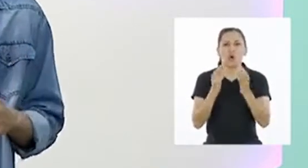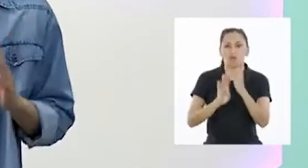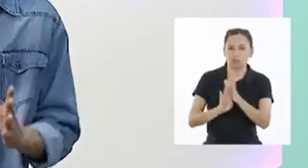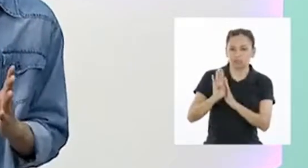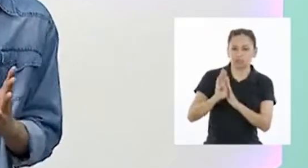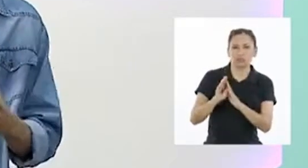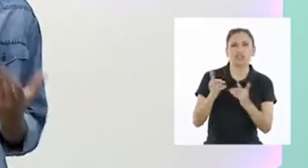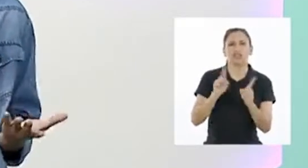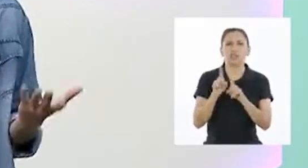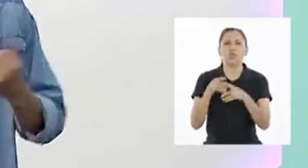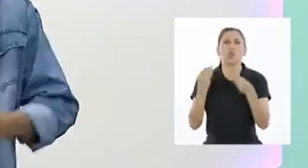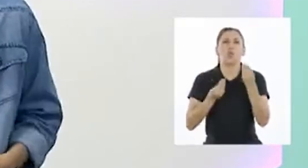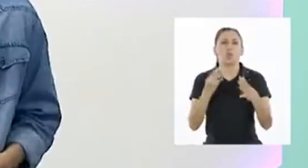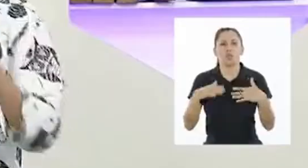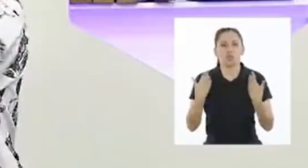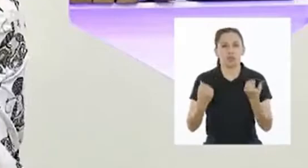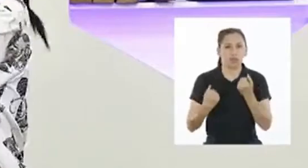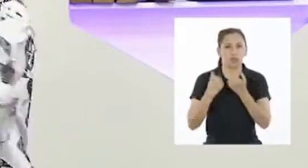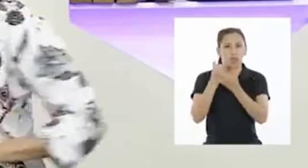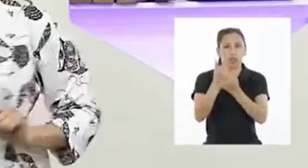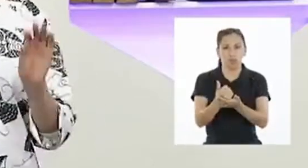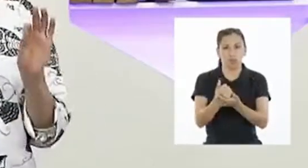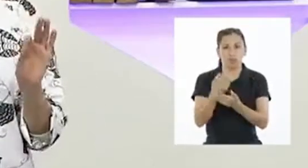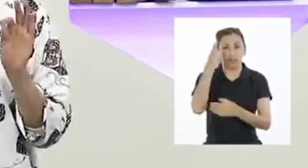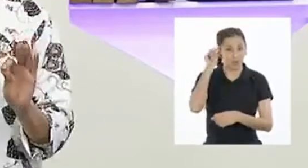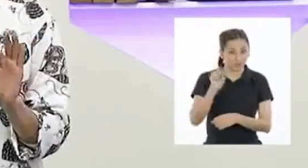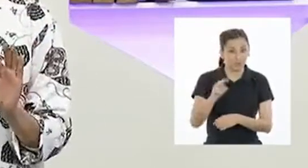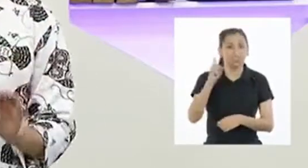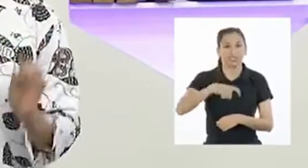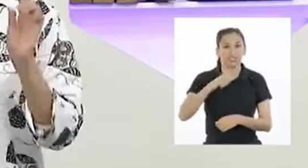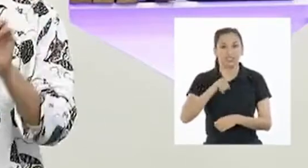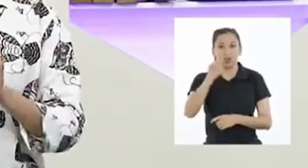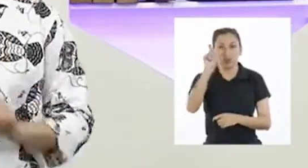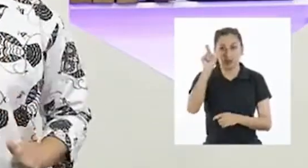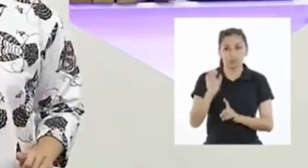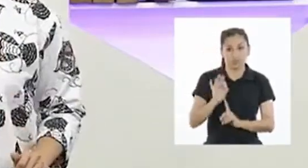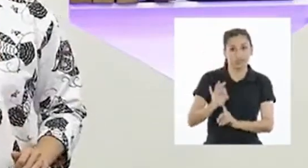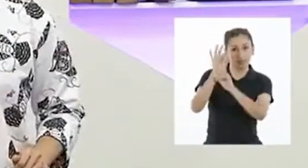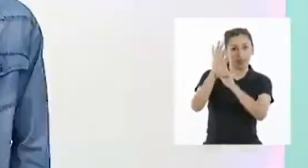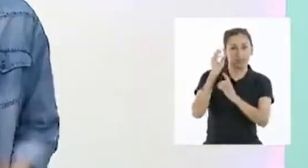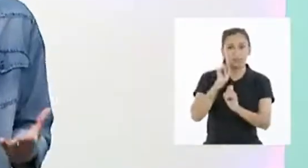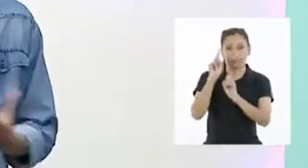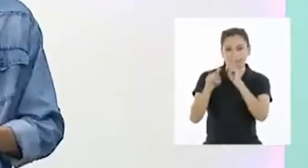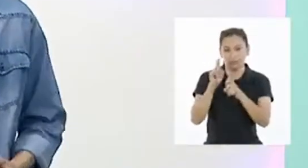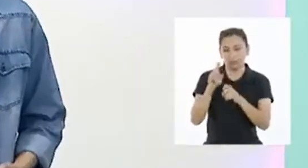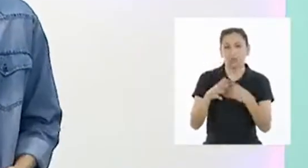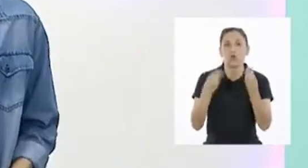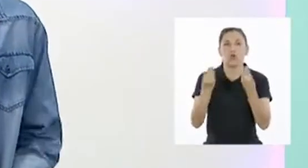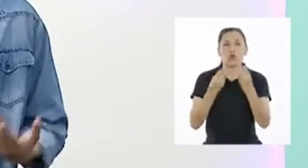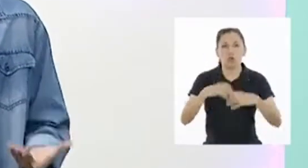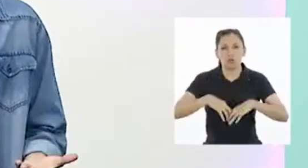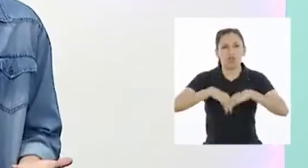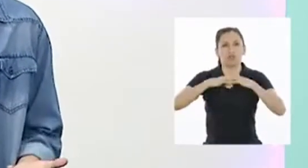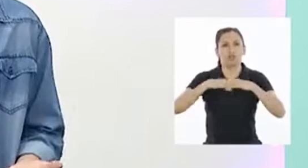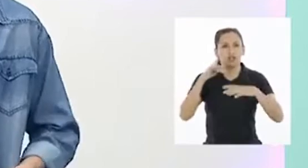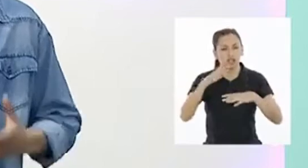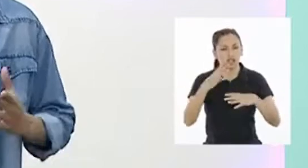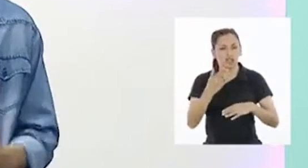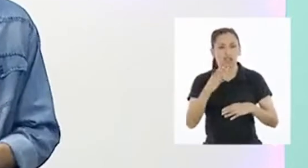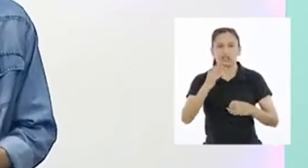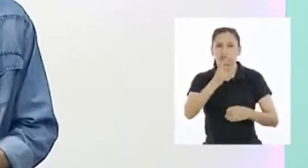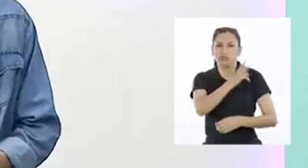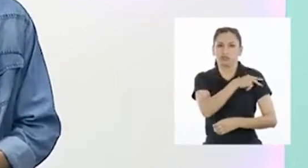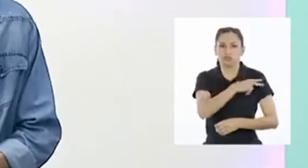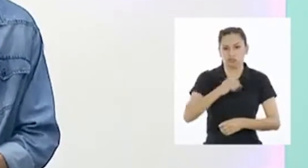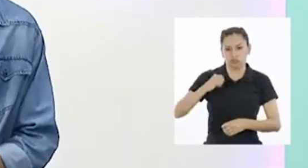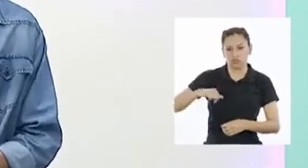todo, cómo podemos colaborar. Para eso, le haremos unas preguntas a un especialista. ¿Cómo se ha fortalecido el serenazgo para